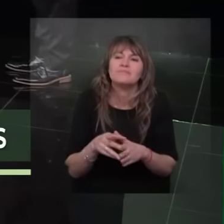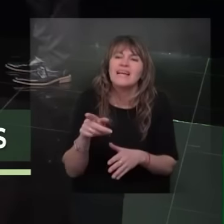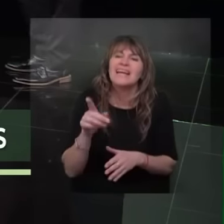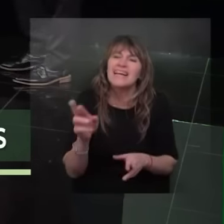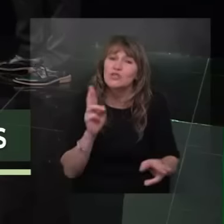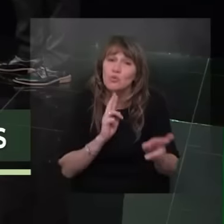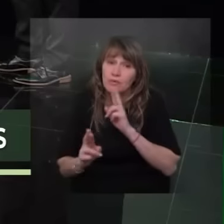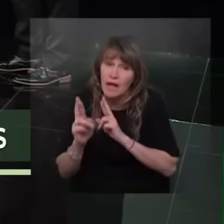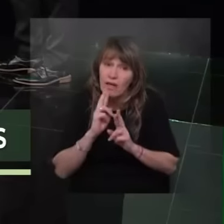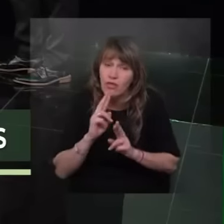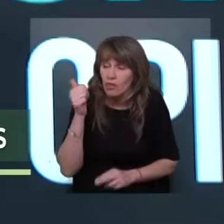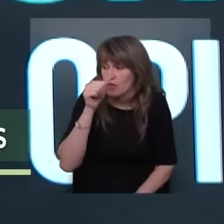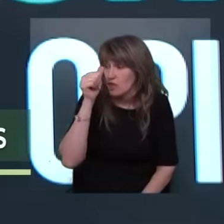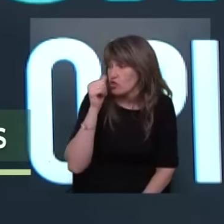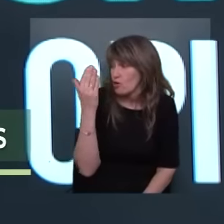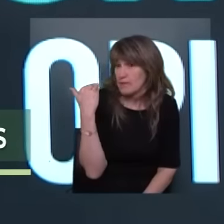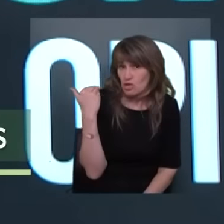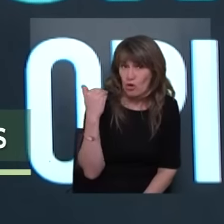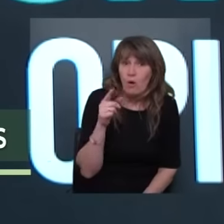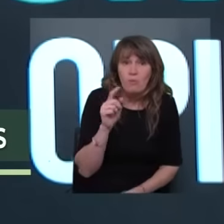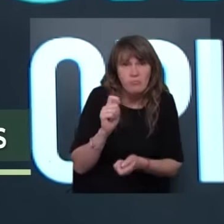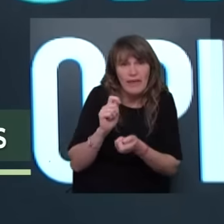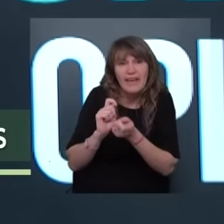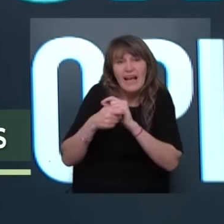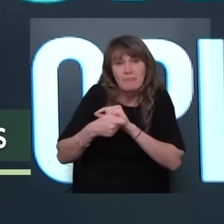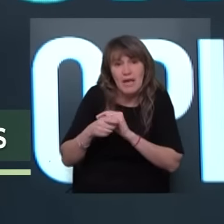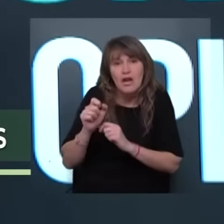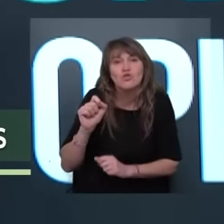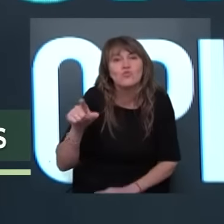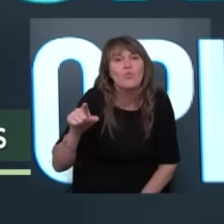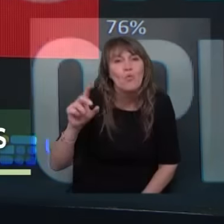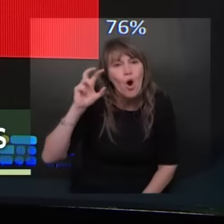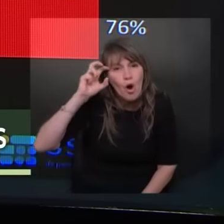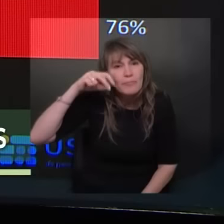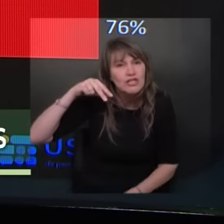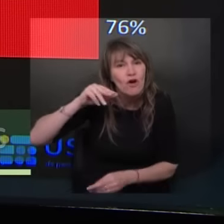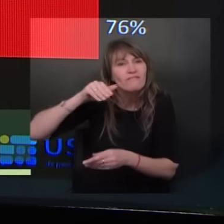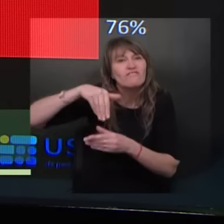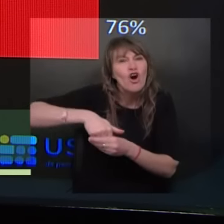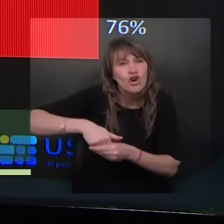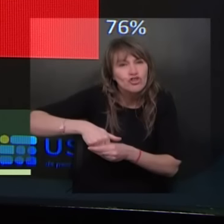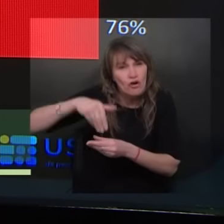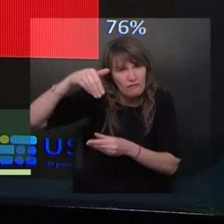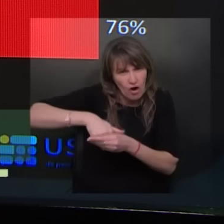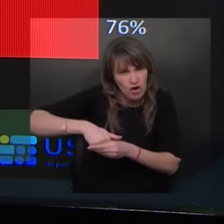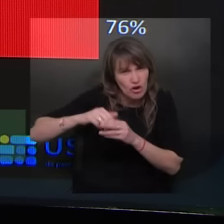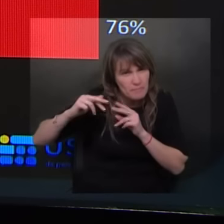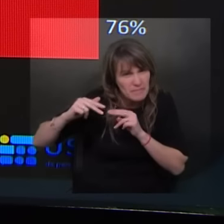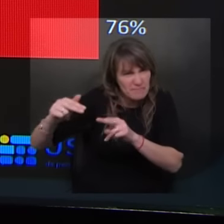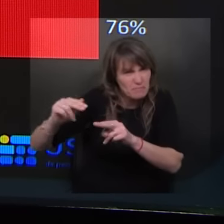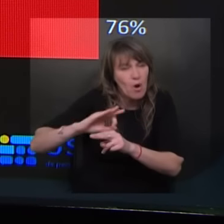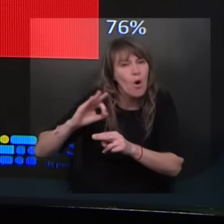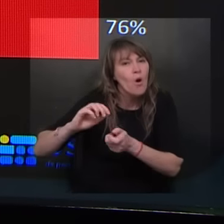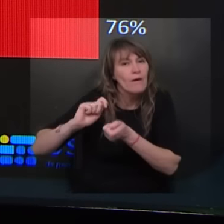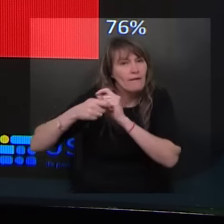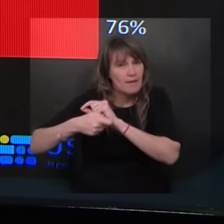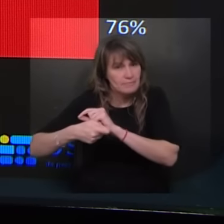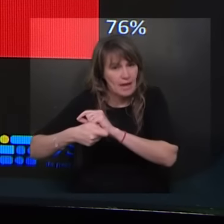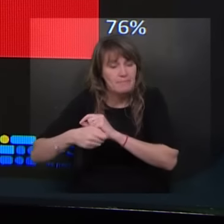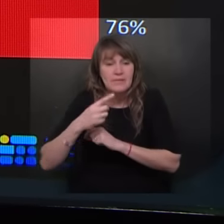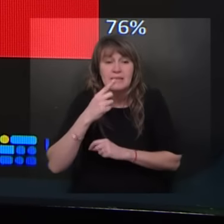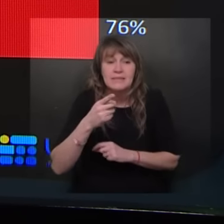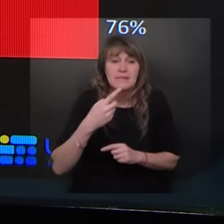resultados podrí de las elecciones podrían llegar a cambiar este el voto de las personas de acá a octubre y vemos Que en una inmensa